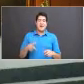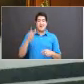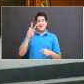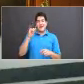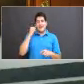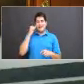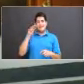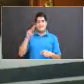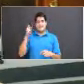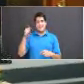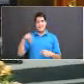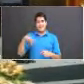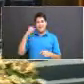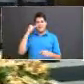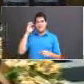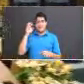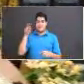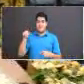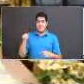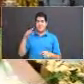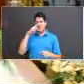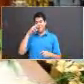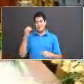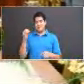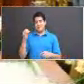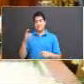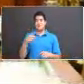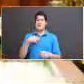Yo diría que eso es amuertamiento.